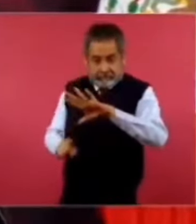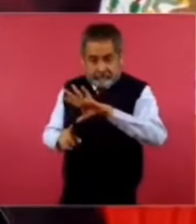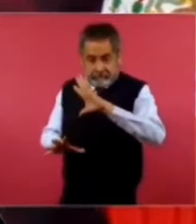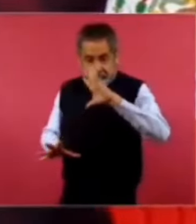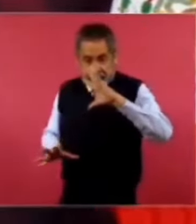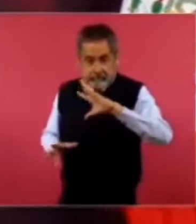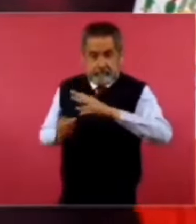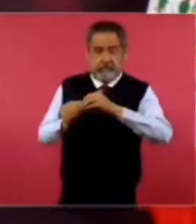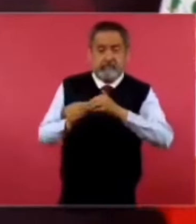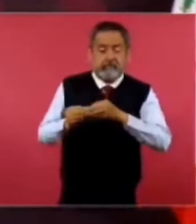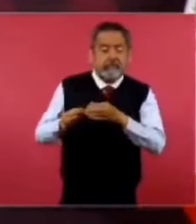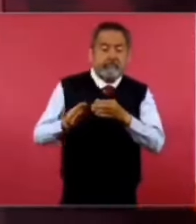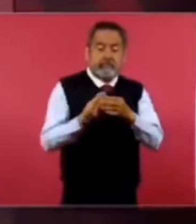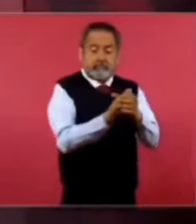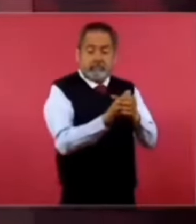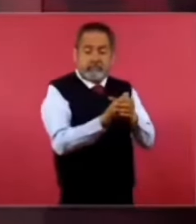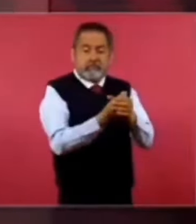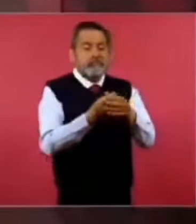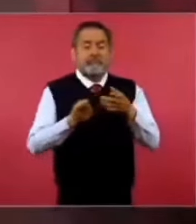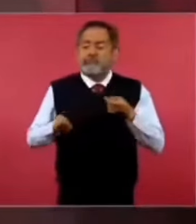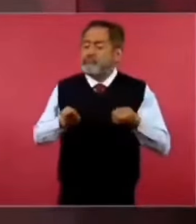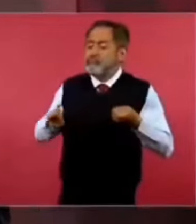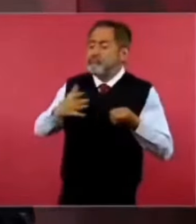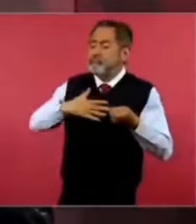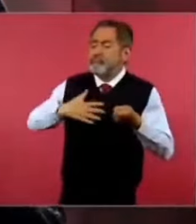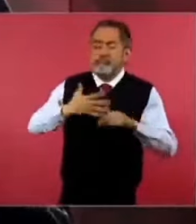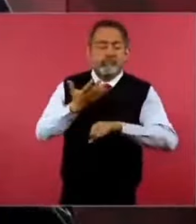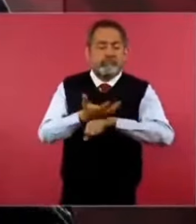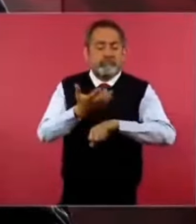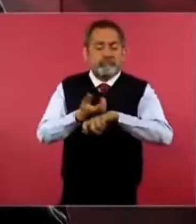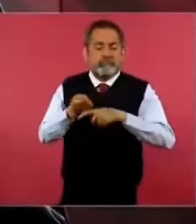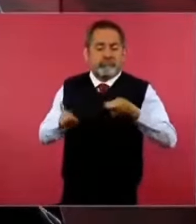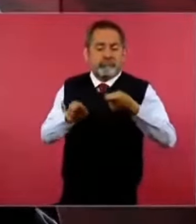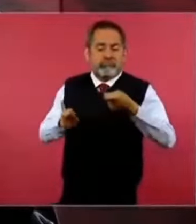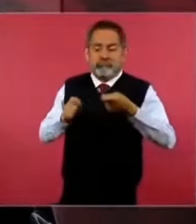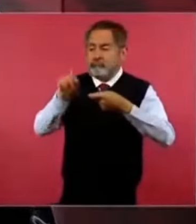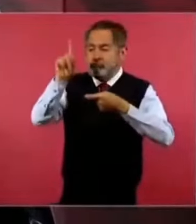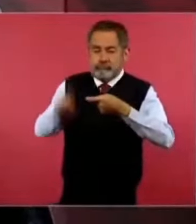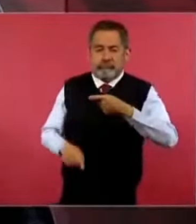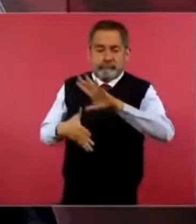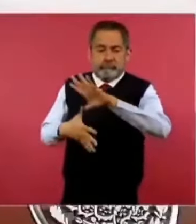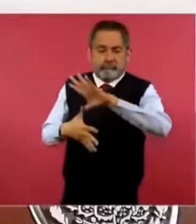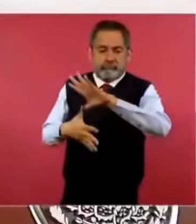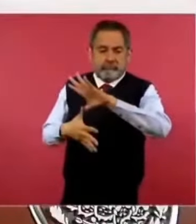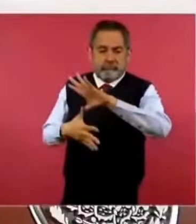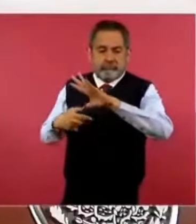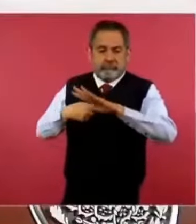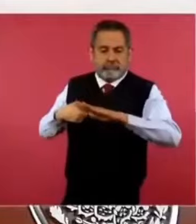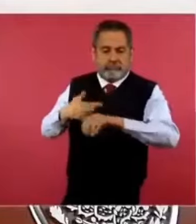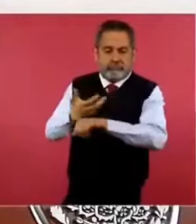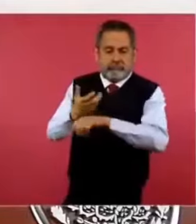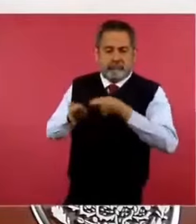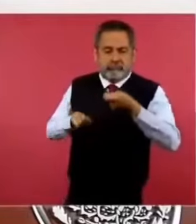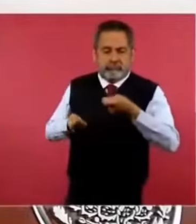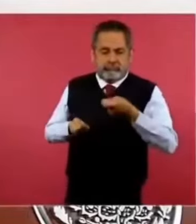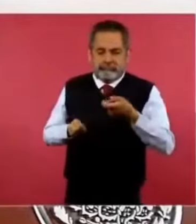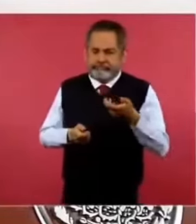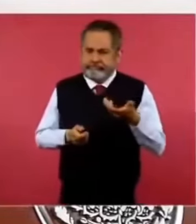iba a ser dominada por Estados Unidos. Y hubieron